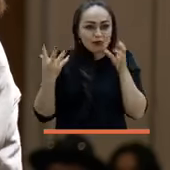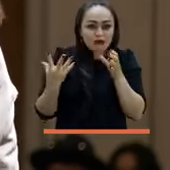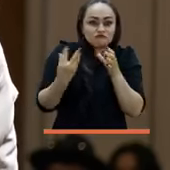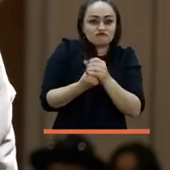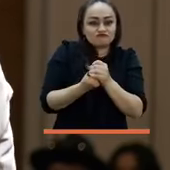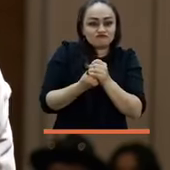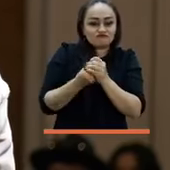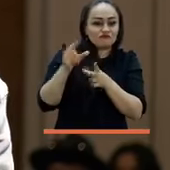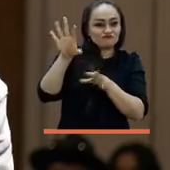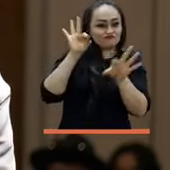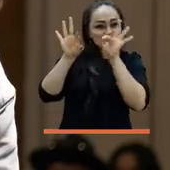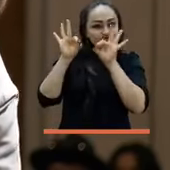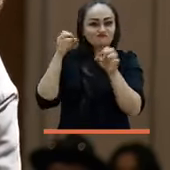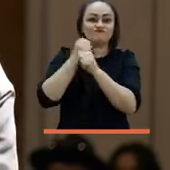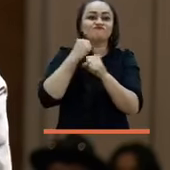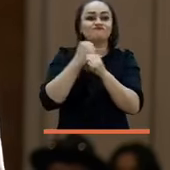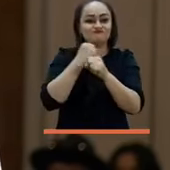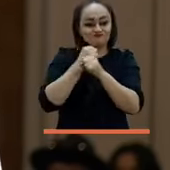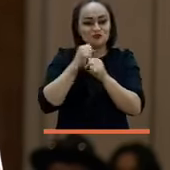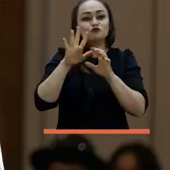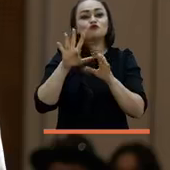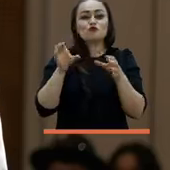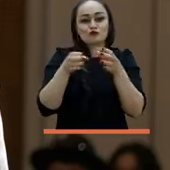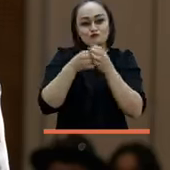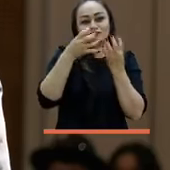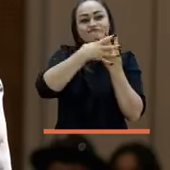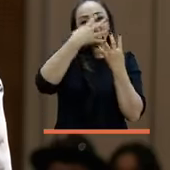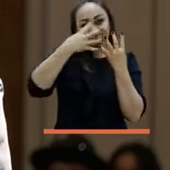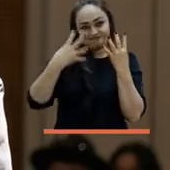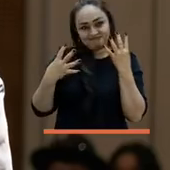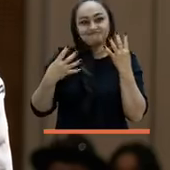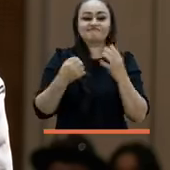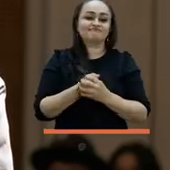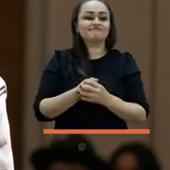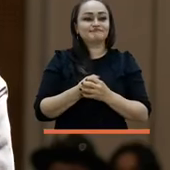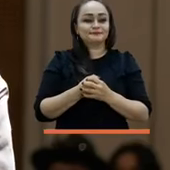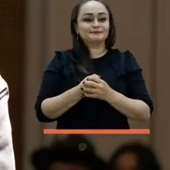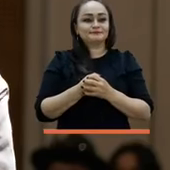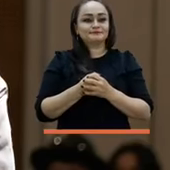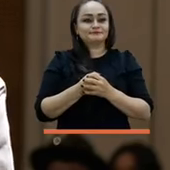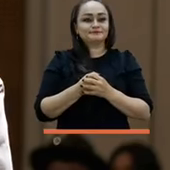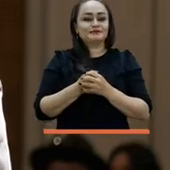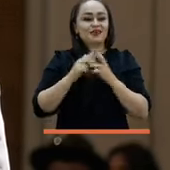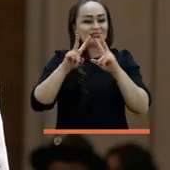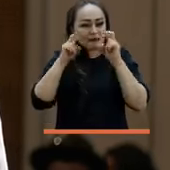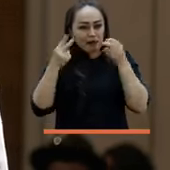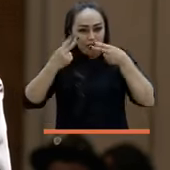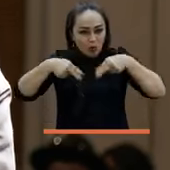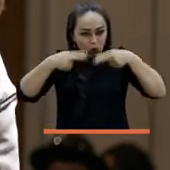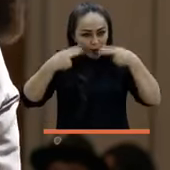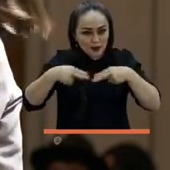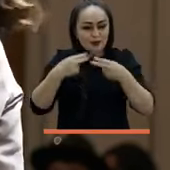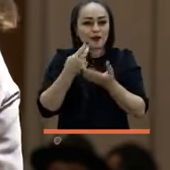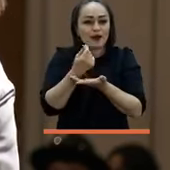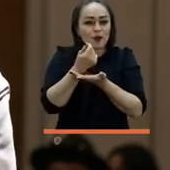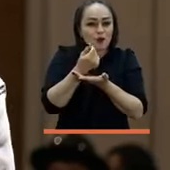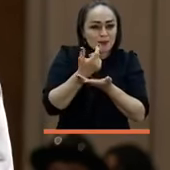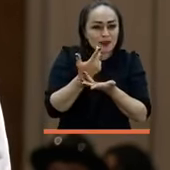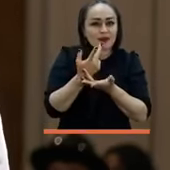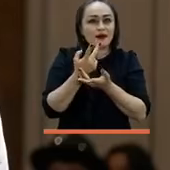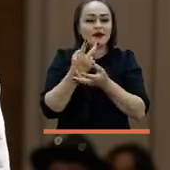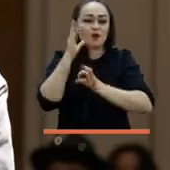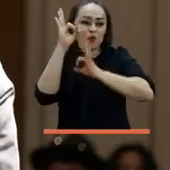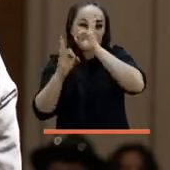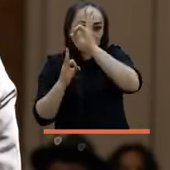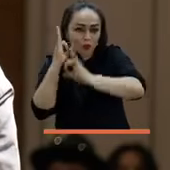también para la población lgp y con relación al tema de género economía del cuidado bueno